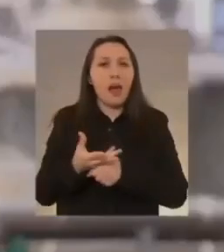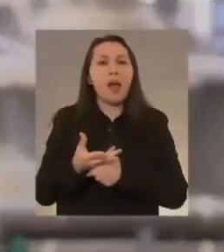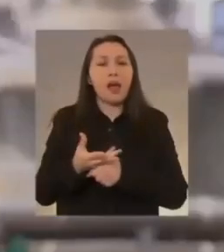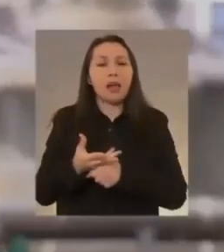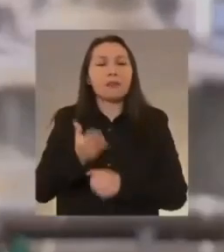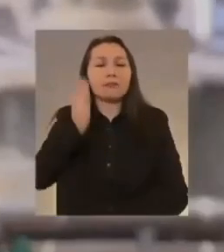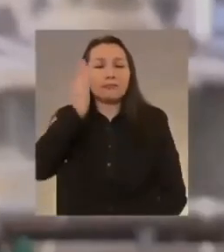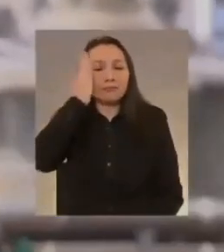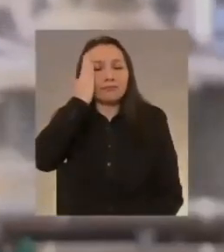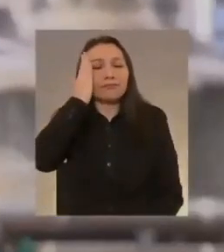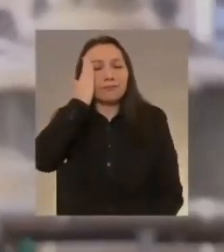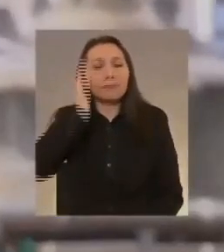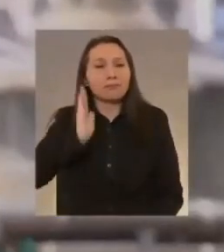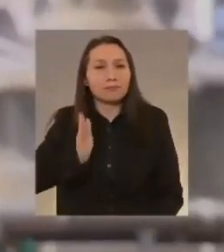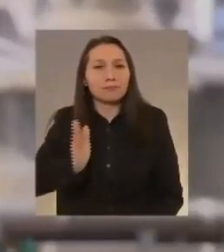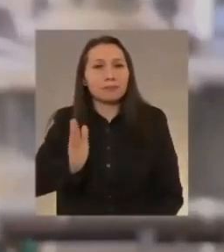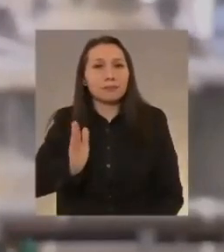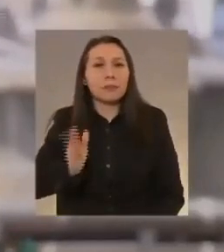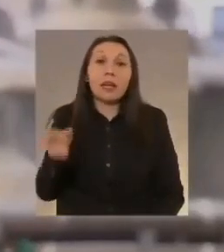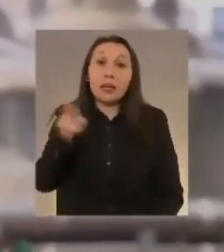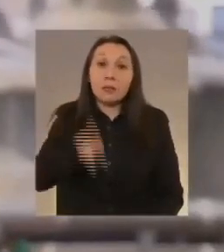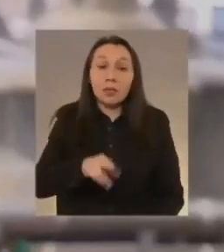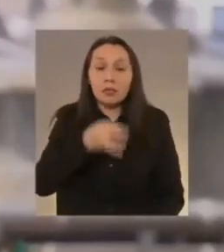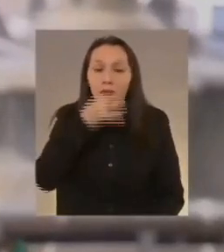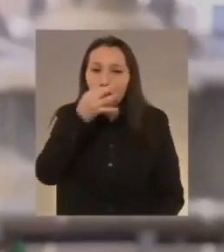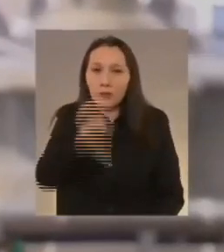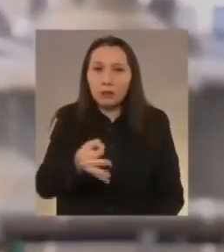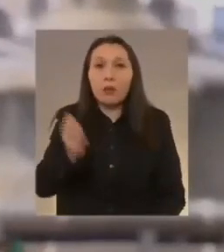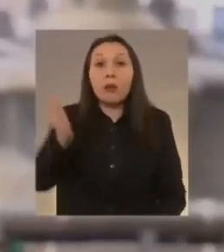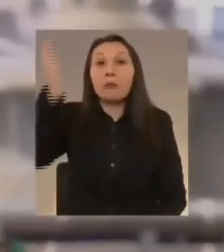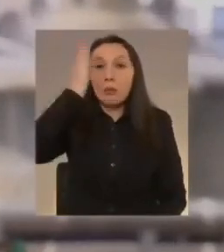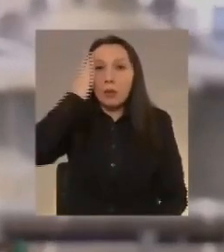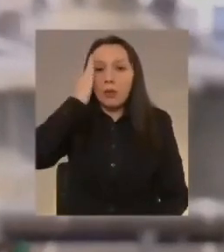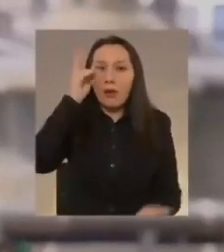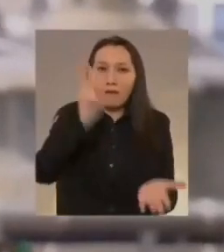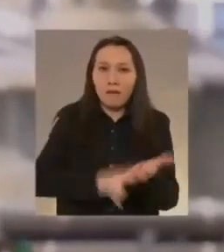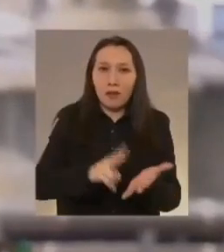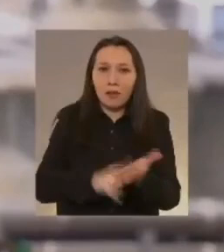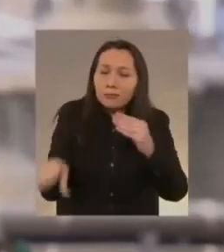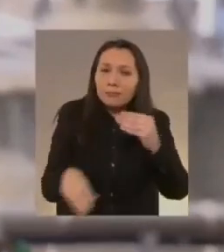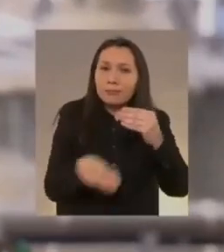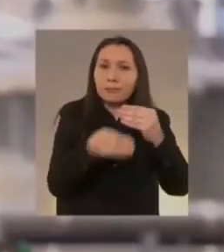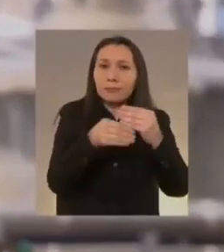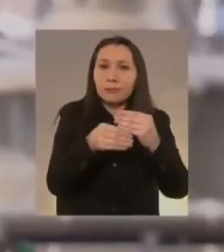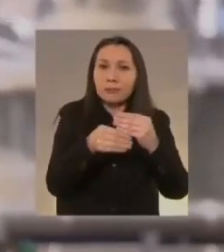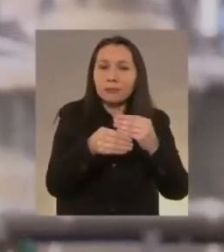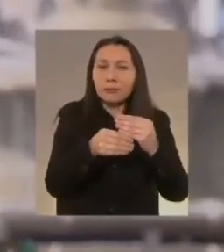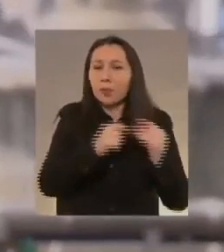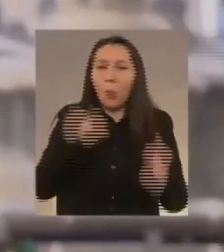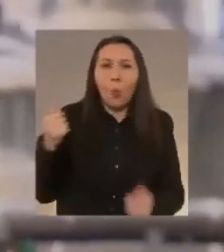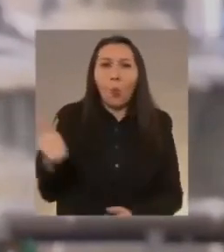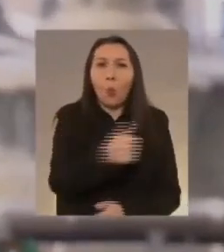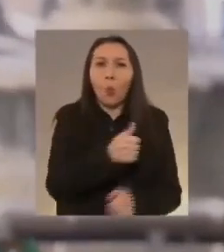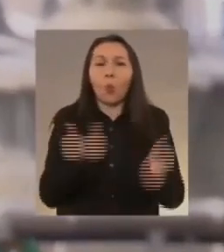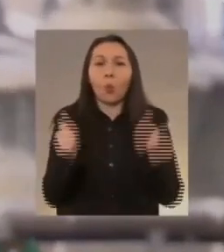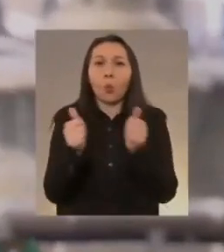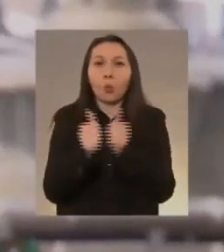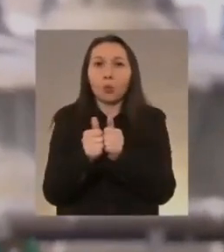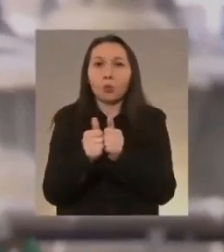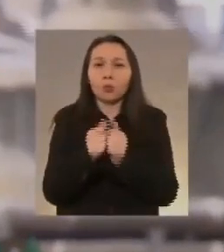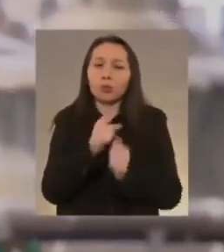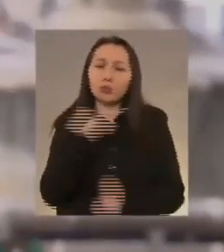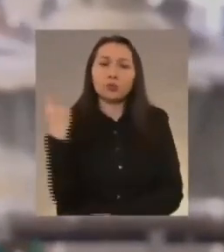memoria? Insisto, memoria, verdad y justicia. Todos juntos,